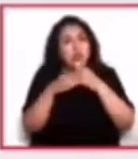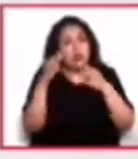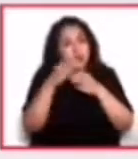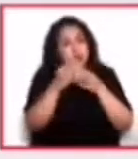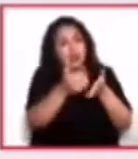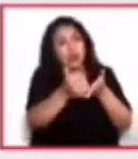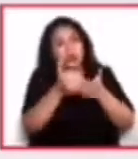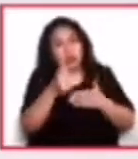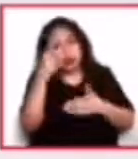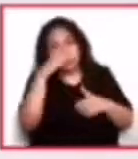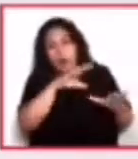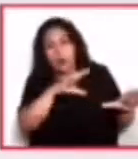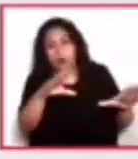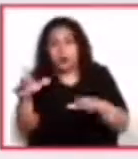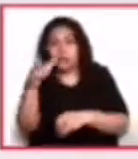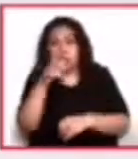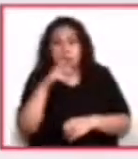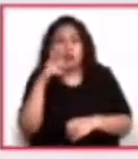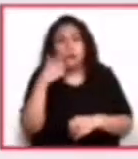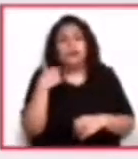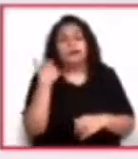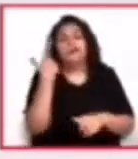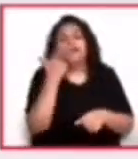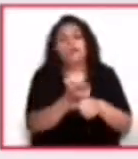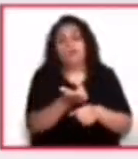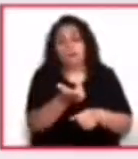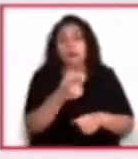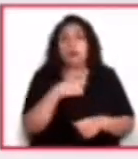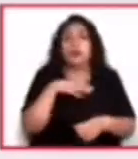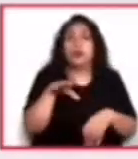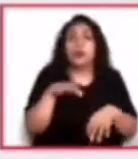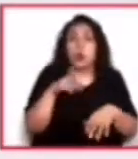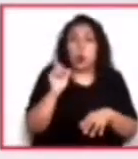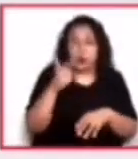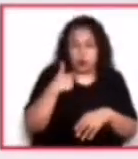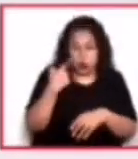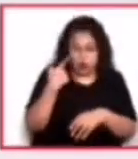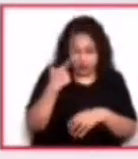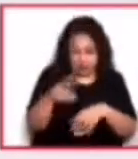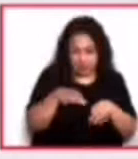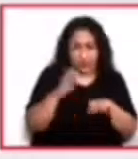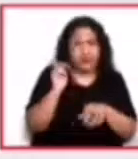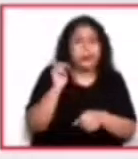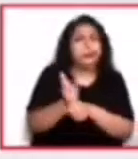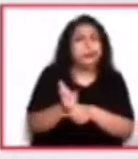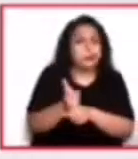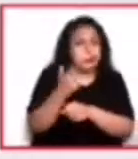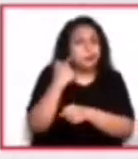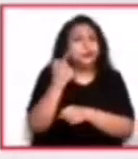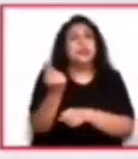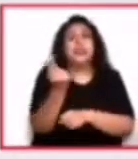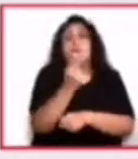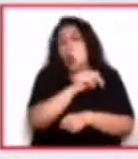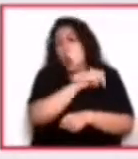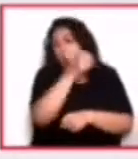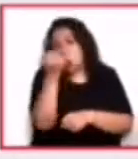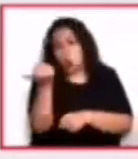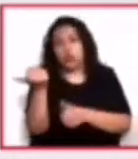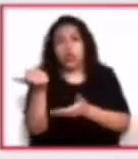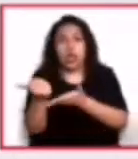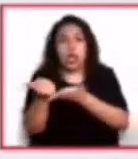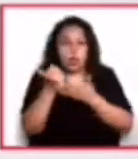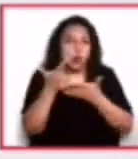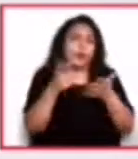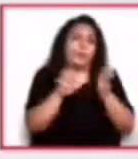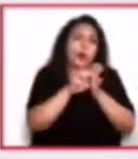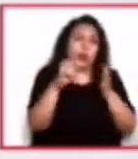ayude en la enseñanza de la lengua. Este trabajo, pues me di cuenta que se requiere de otras disciplinas como la lingüística,